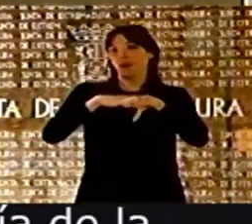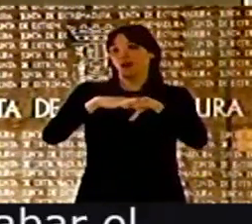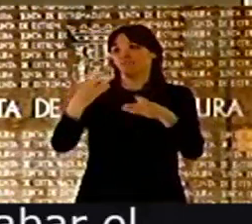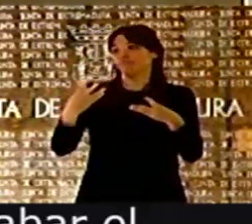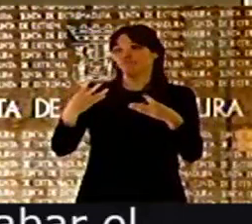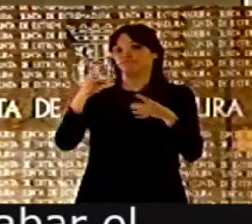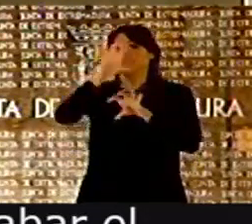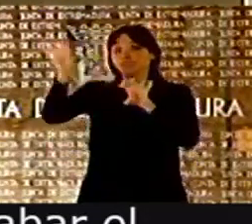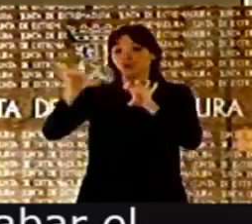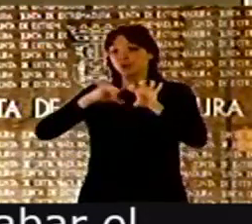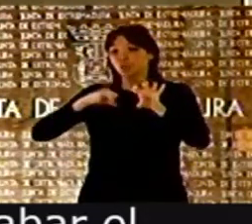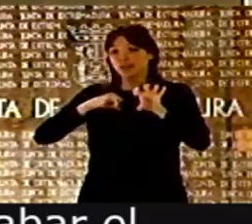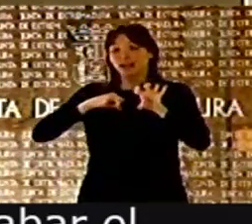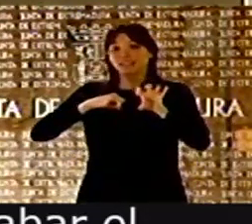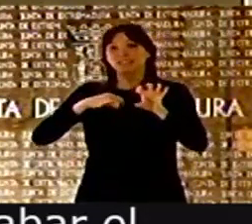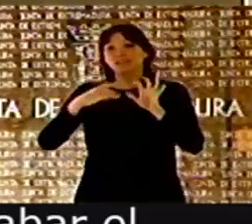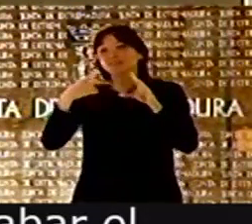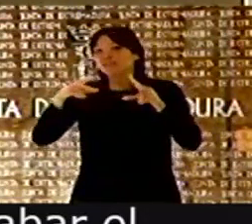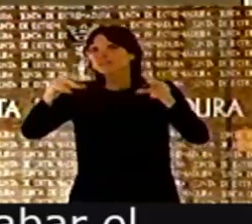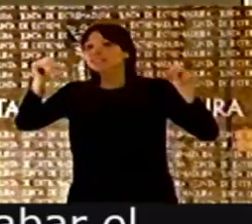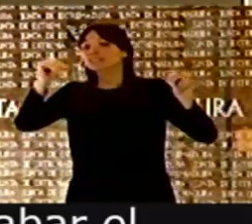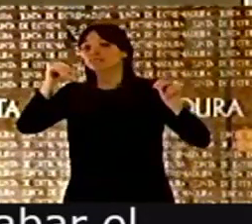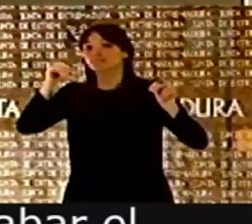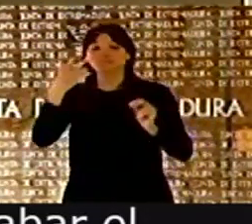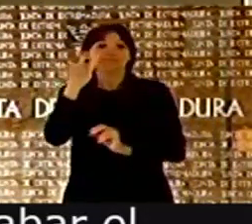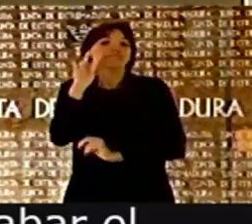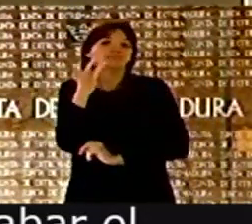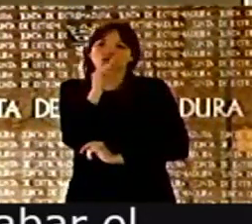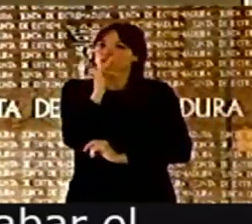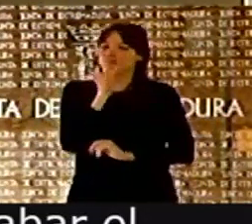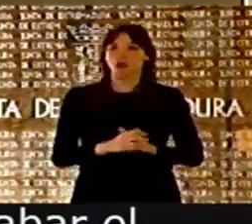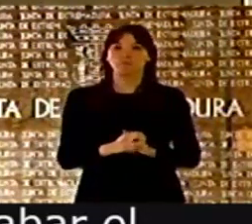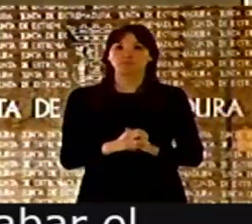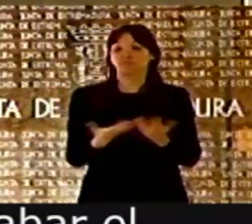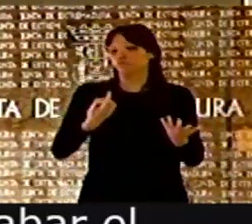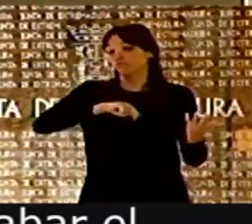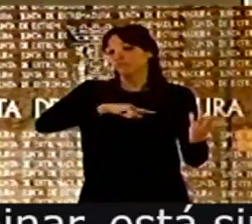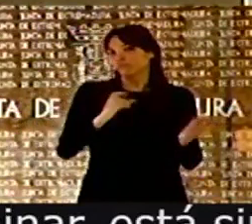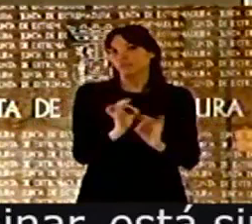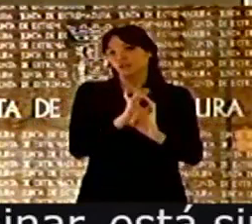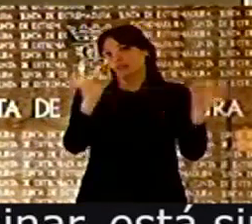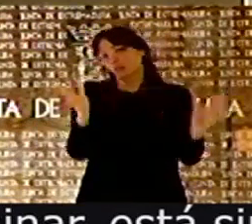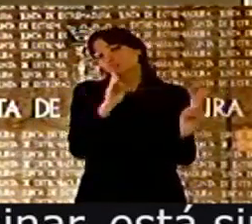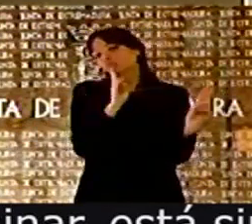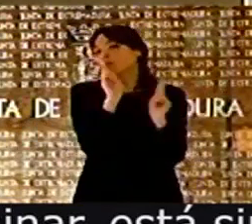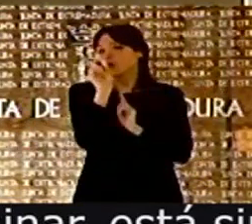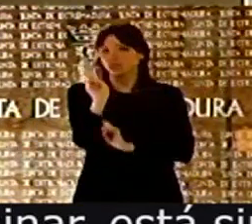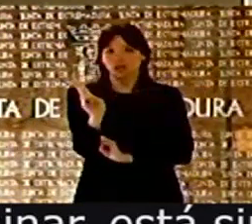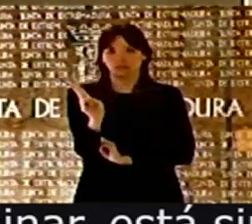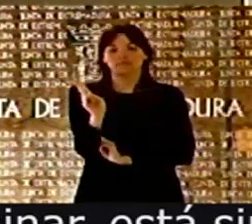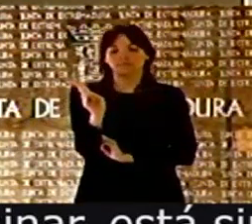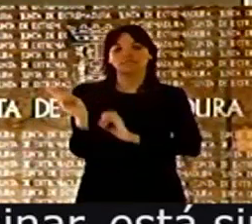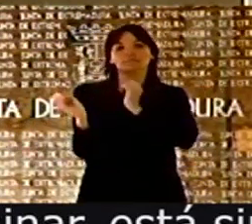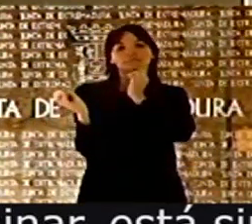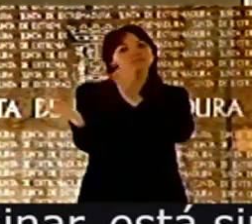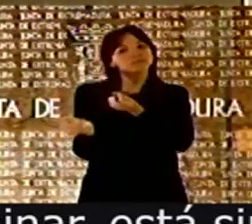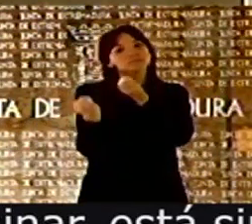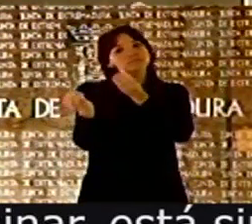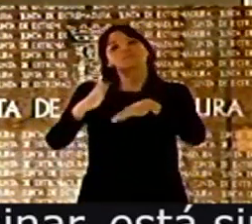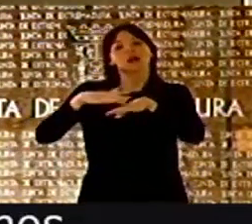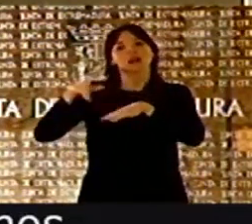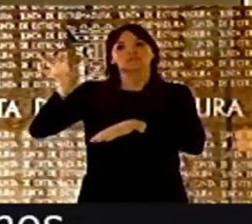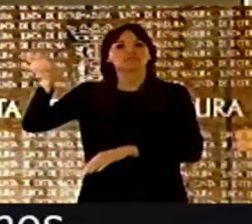terminar, está sin definir cómo se termina. Y lo que establecemos, obviamente, como respuesta para